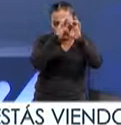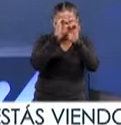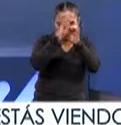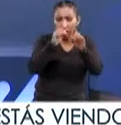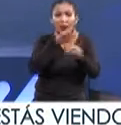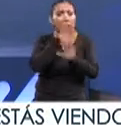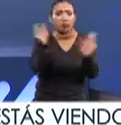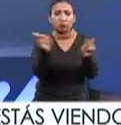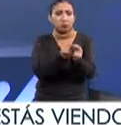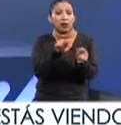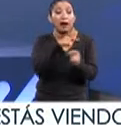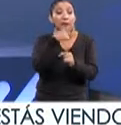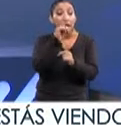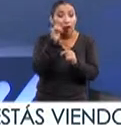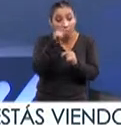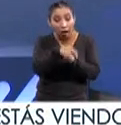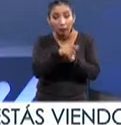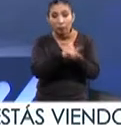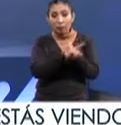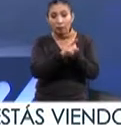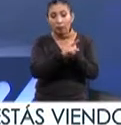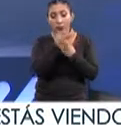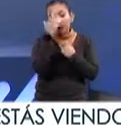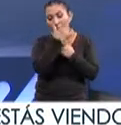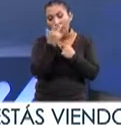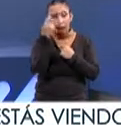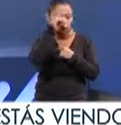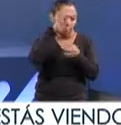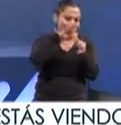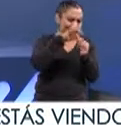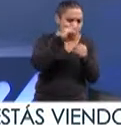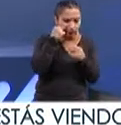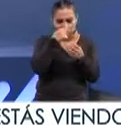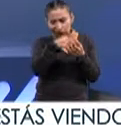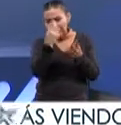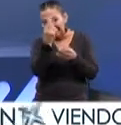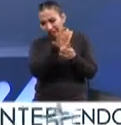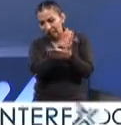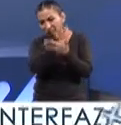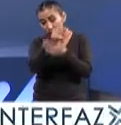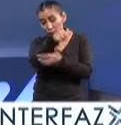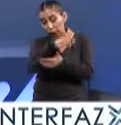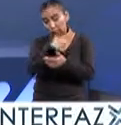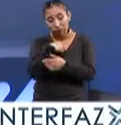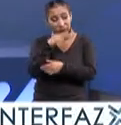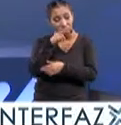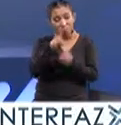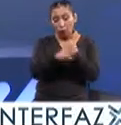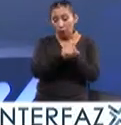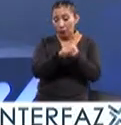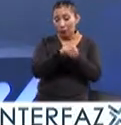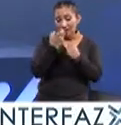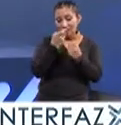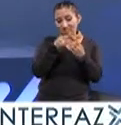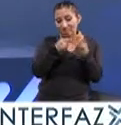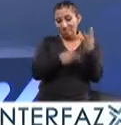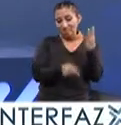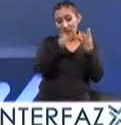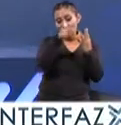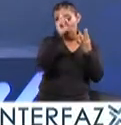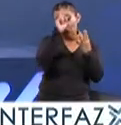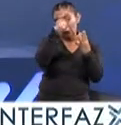ser, pero sí es revisar, orientar al chico, a la alumna, decirle, mira, ¿sabes qué? Tú tienes este asunto,